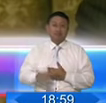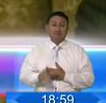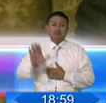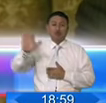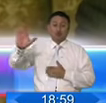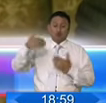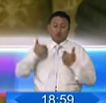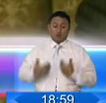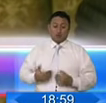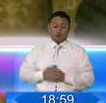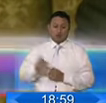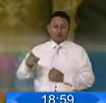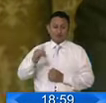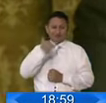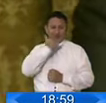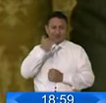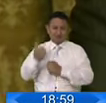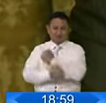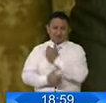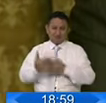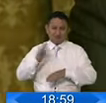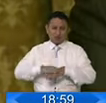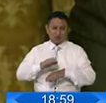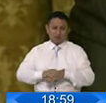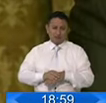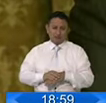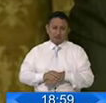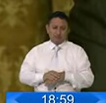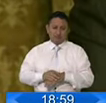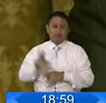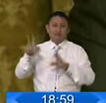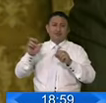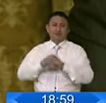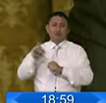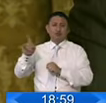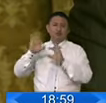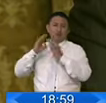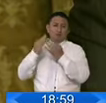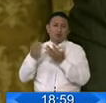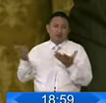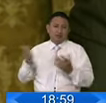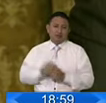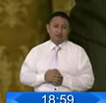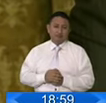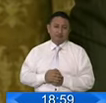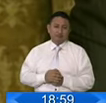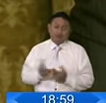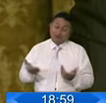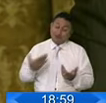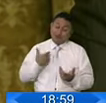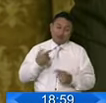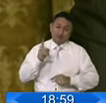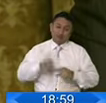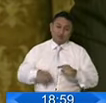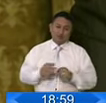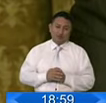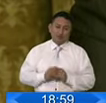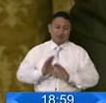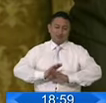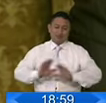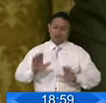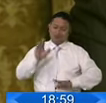comportamientos delictivos tuvieron origen en aspectos particulares y sociales no lo haría perjudicó la